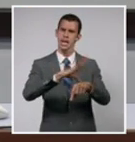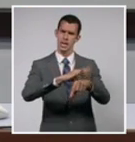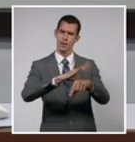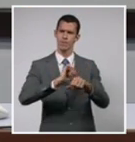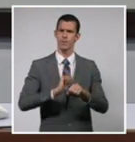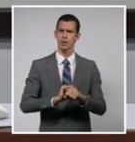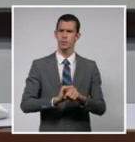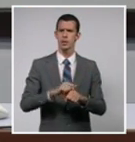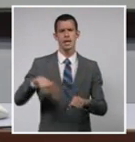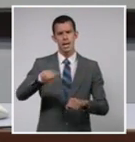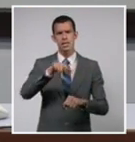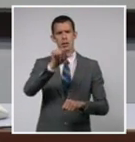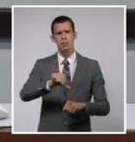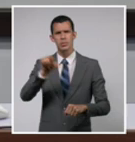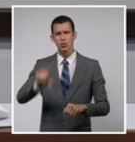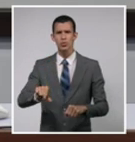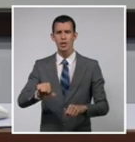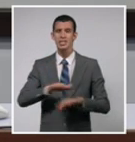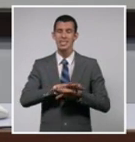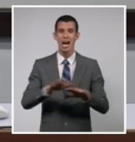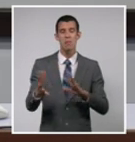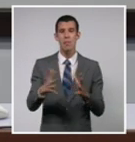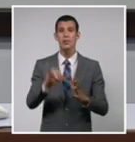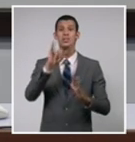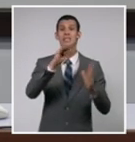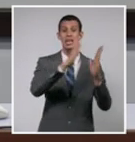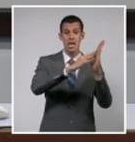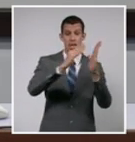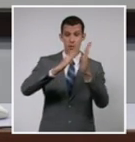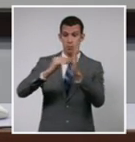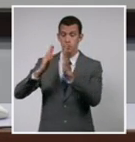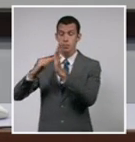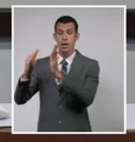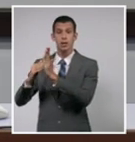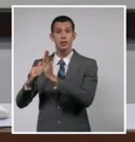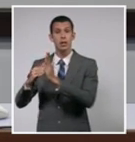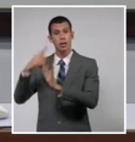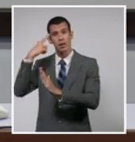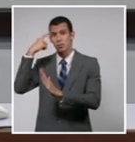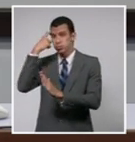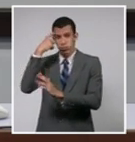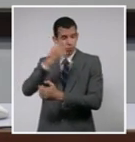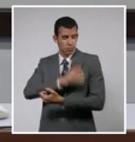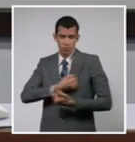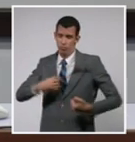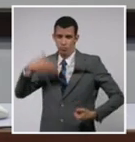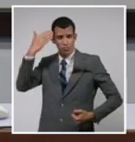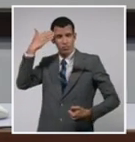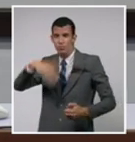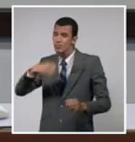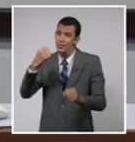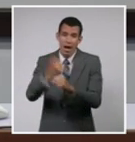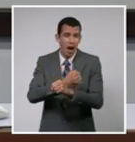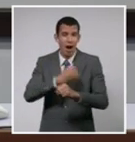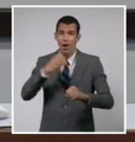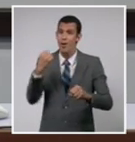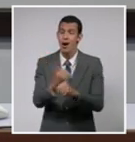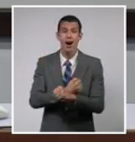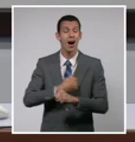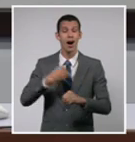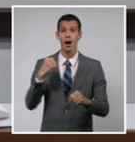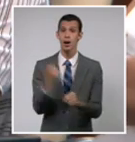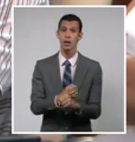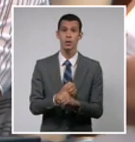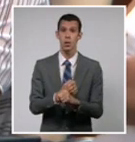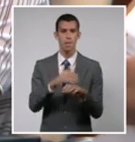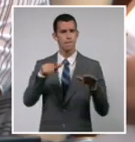enfermedad, llevan más de 6 meses en un enorme sacrificio, una intensidad de trabajo tremenda, que tienen las mismas